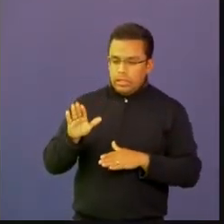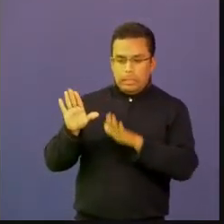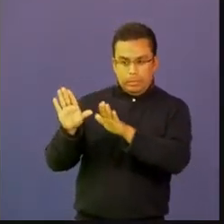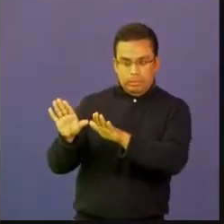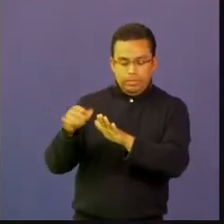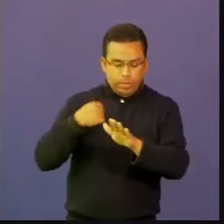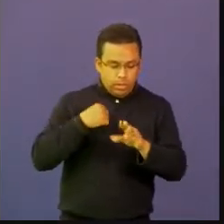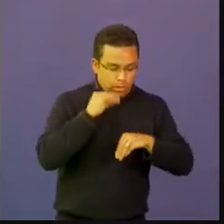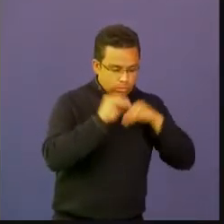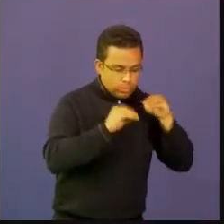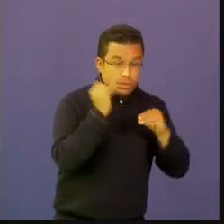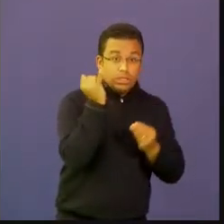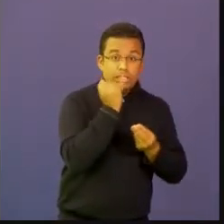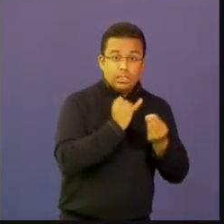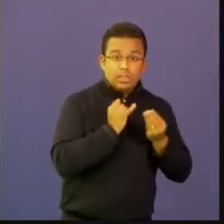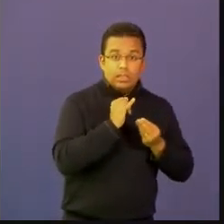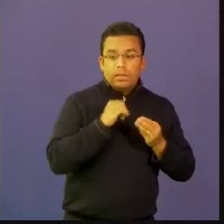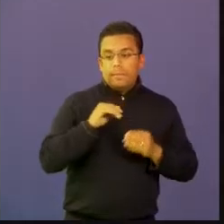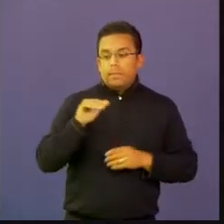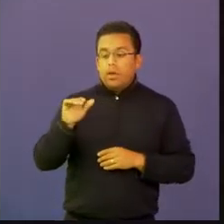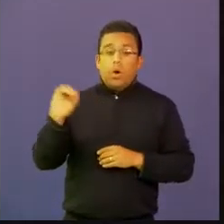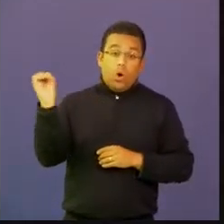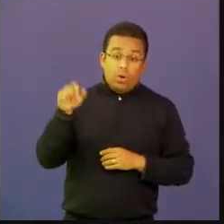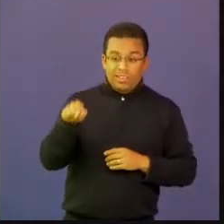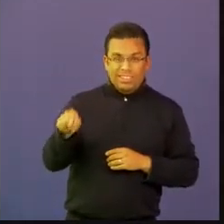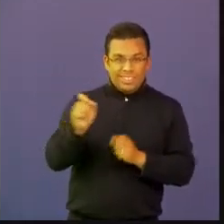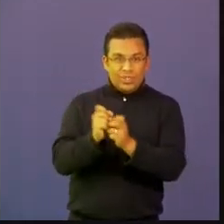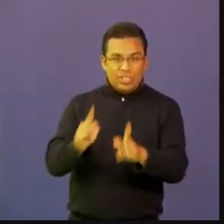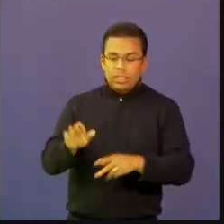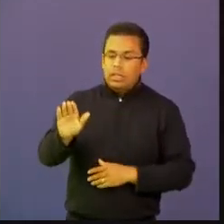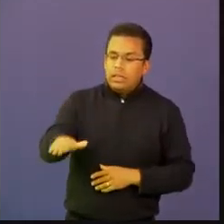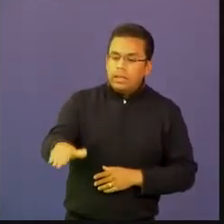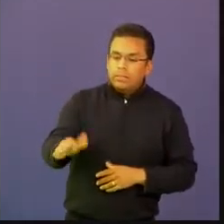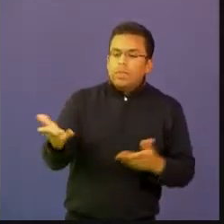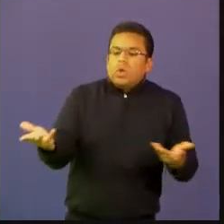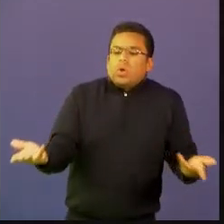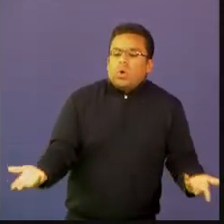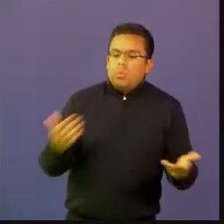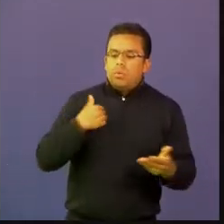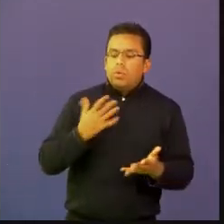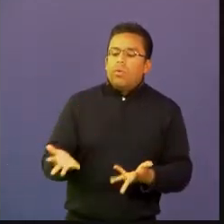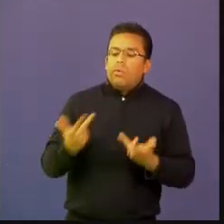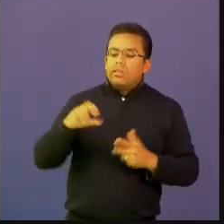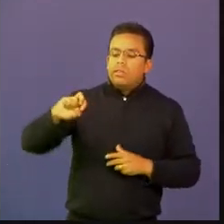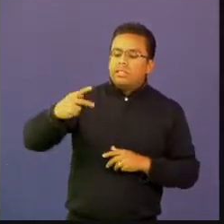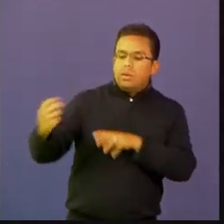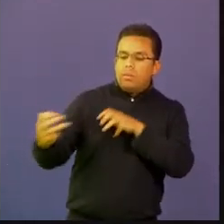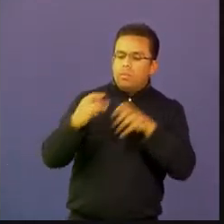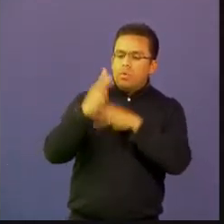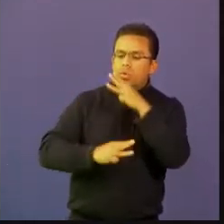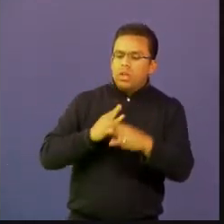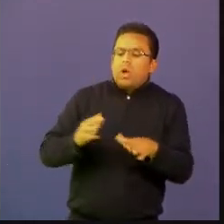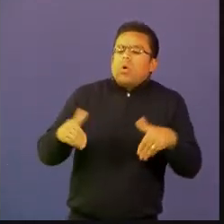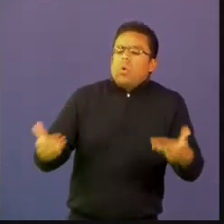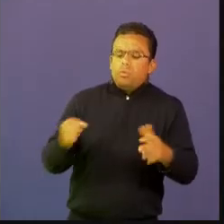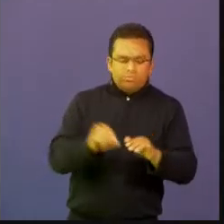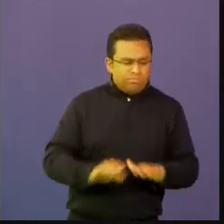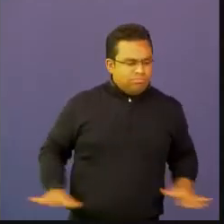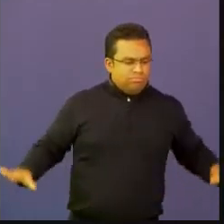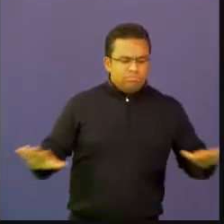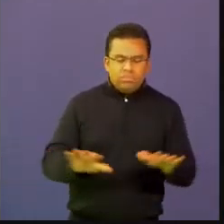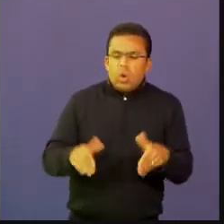o pedirle a su estudiante que diseñe el escenario de la Segunda Guerra Mundial. En ese caso